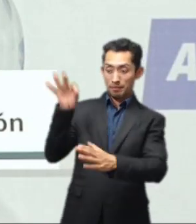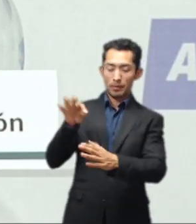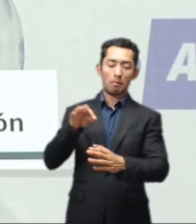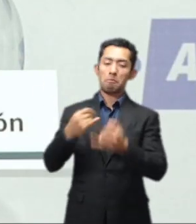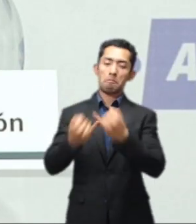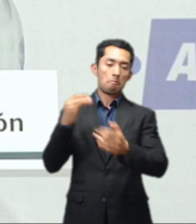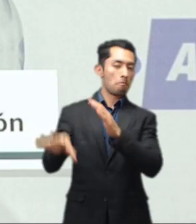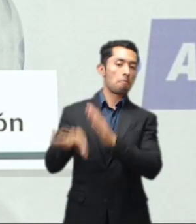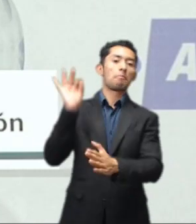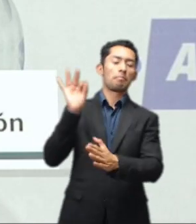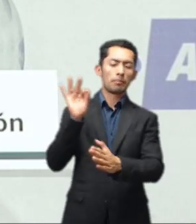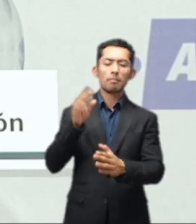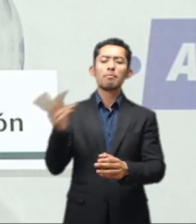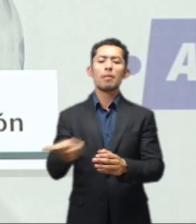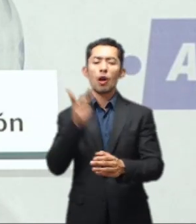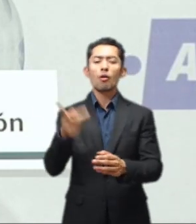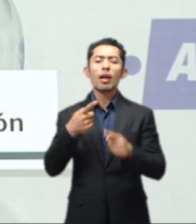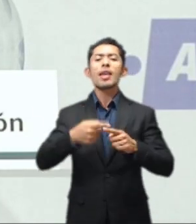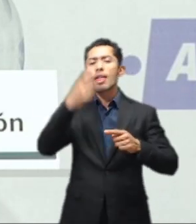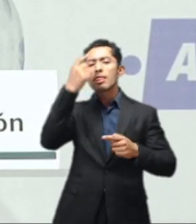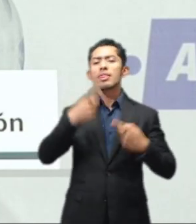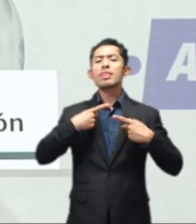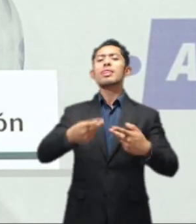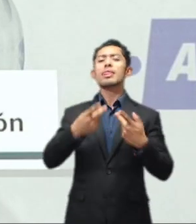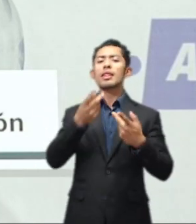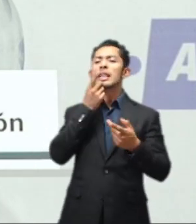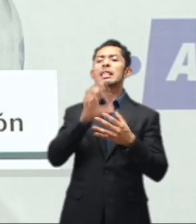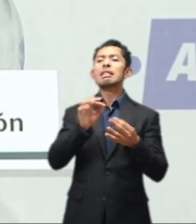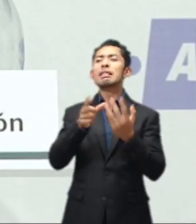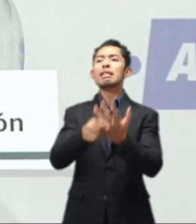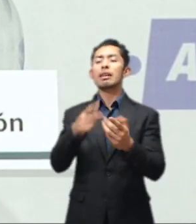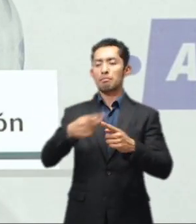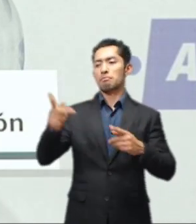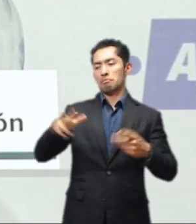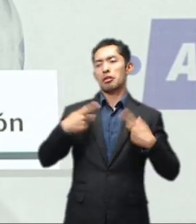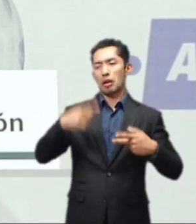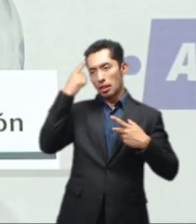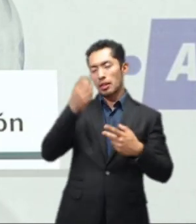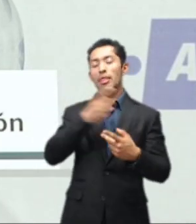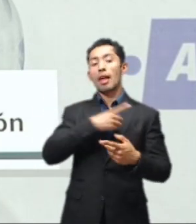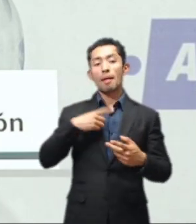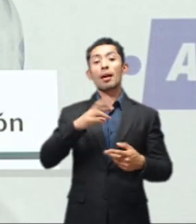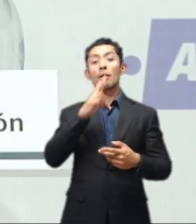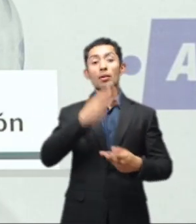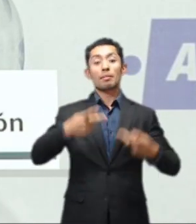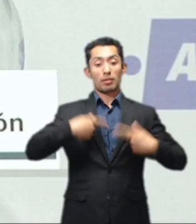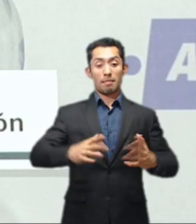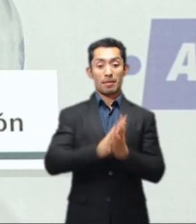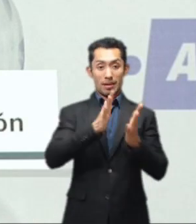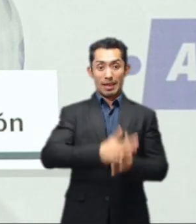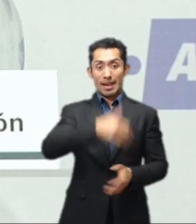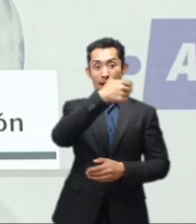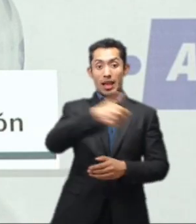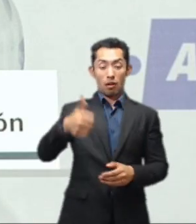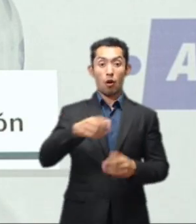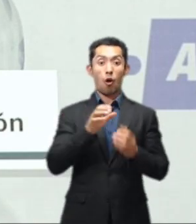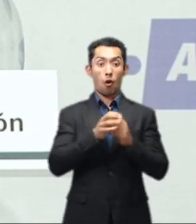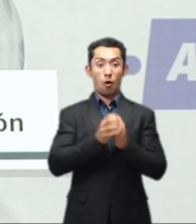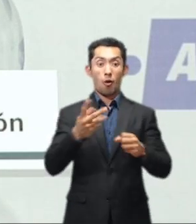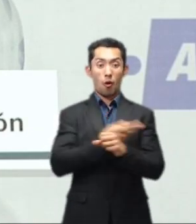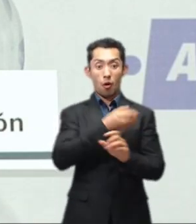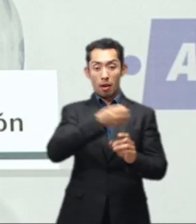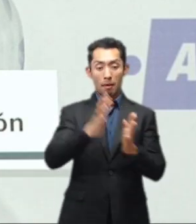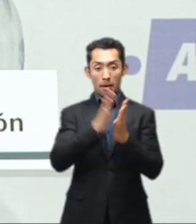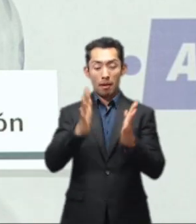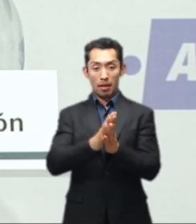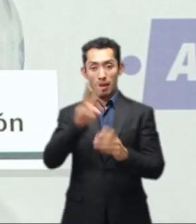aleatoria las cuales Fueron formuladas por la ciudadanía y que deberán ser contestadas por cada participante en el orden previamente